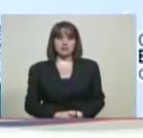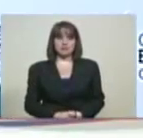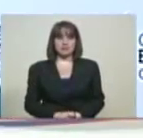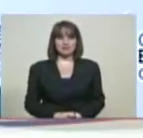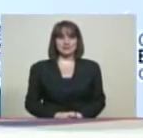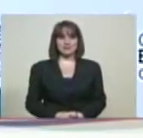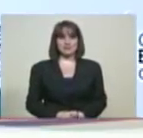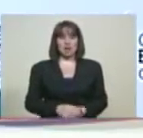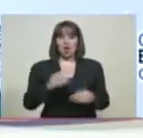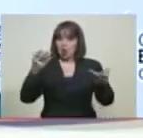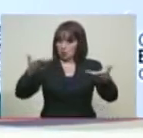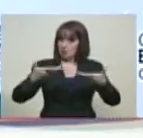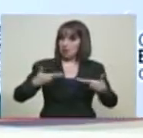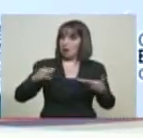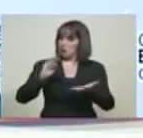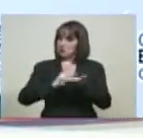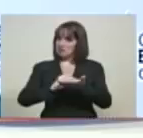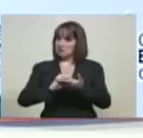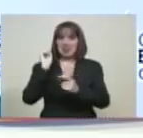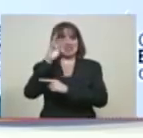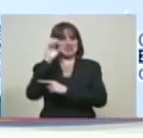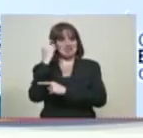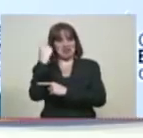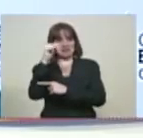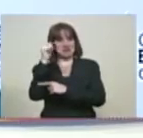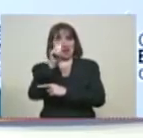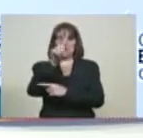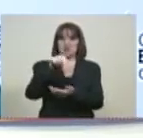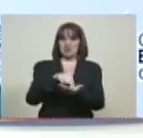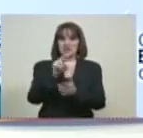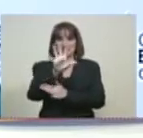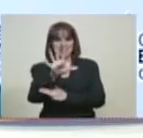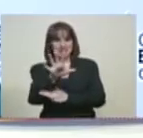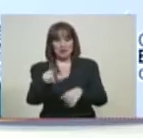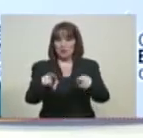nos van a regalar la asamblea nacional otra vez como el 2005